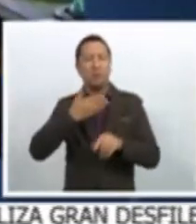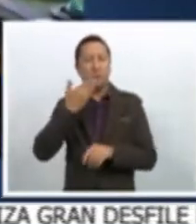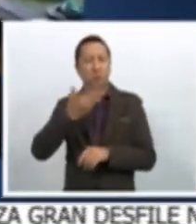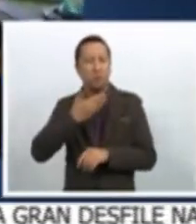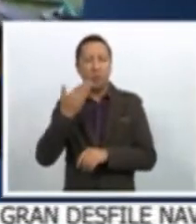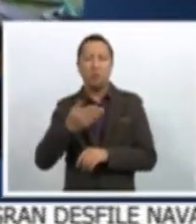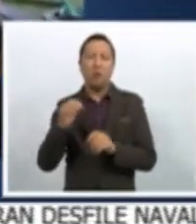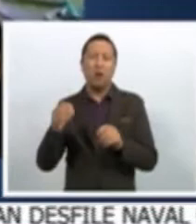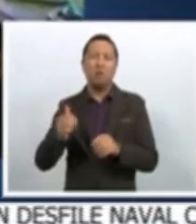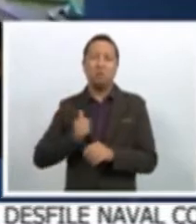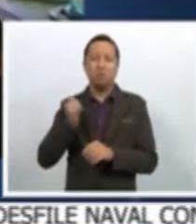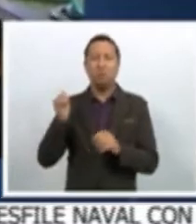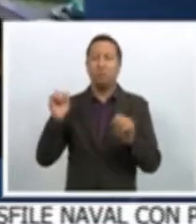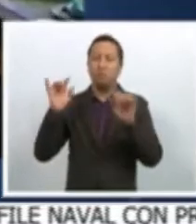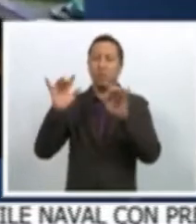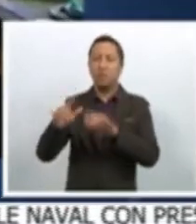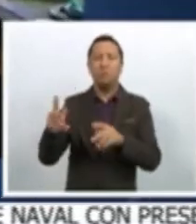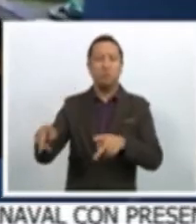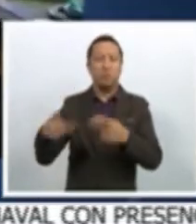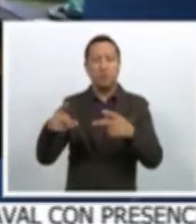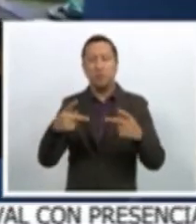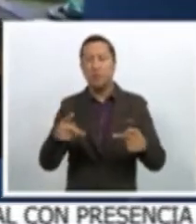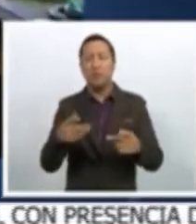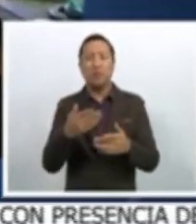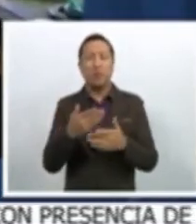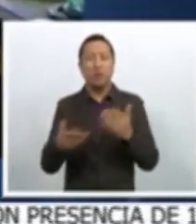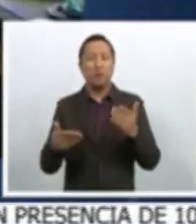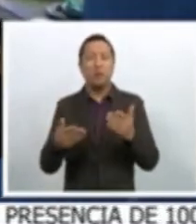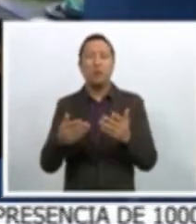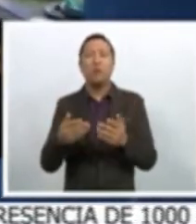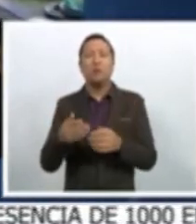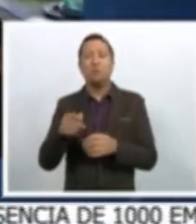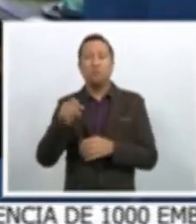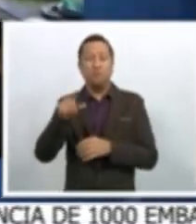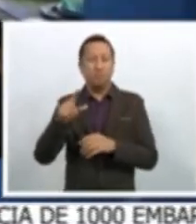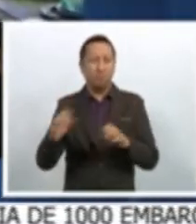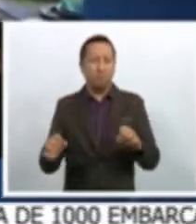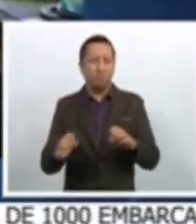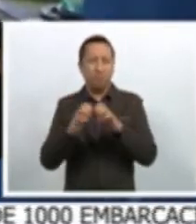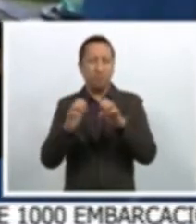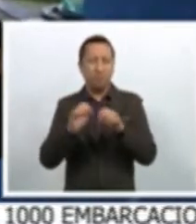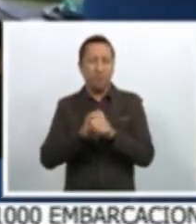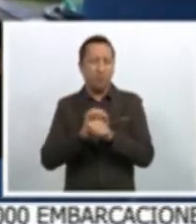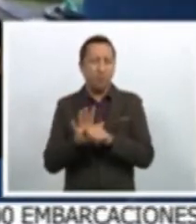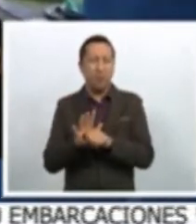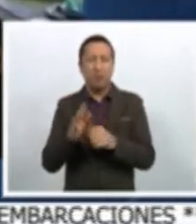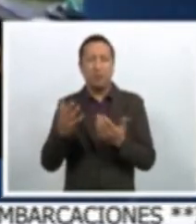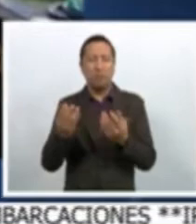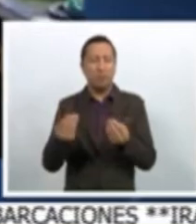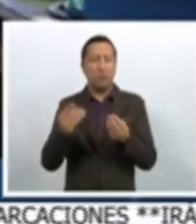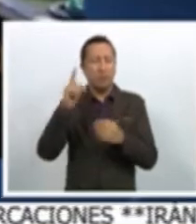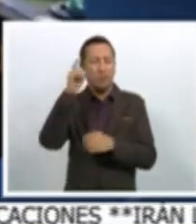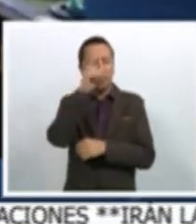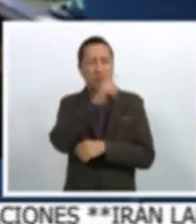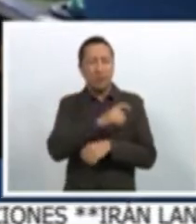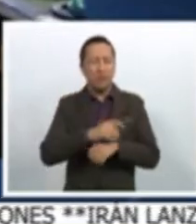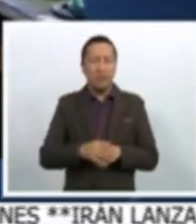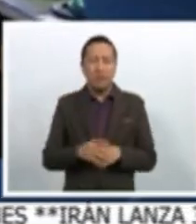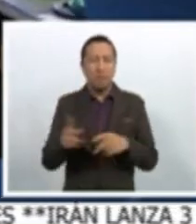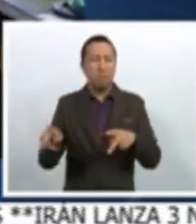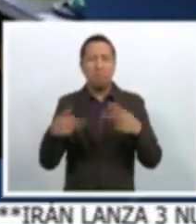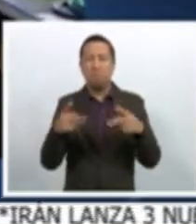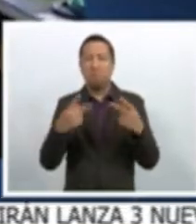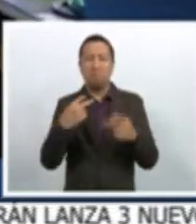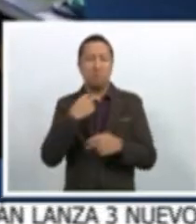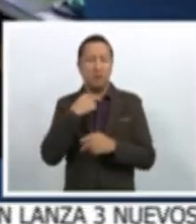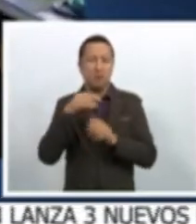Según lo de la pandemia, pues sí, está muy, muy baja la situación económica, ¿no? En la actividad